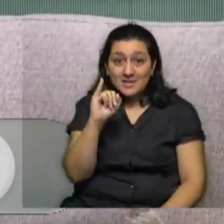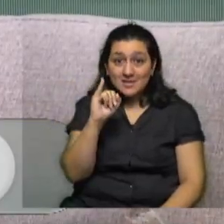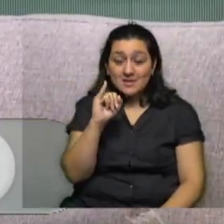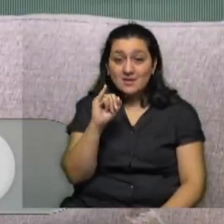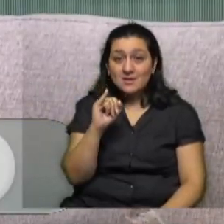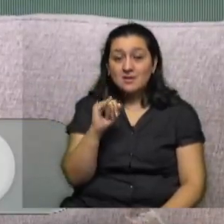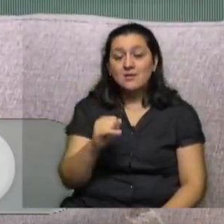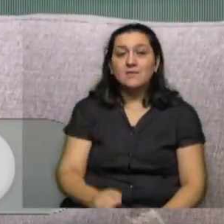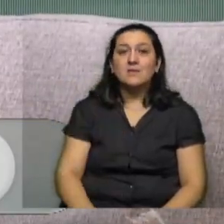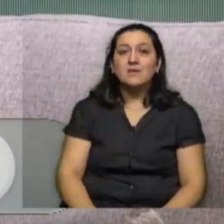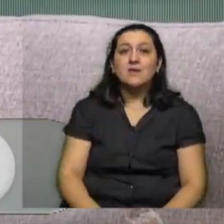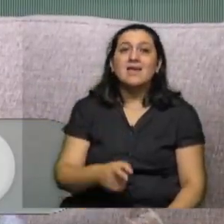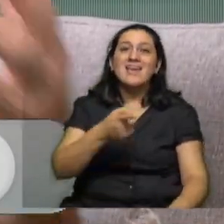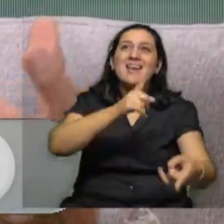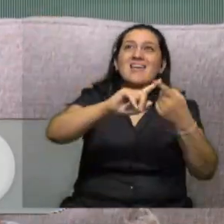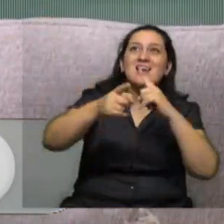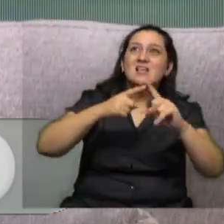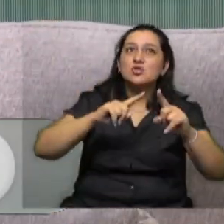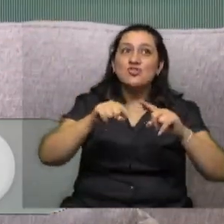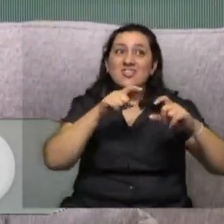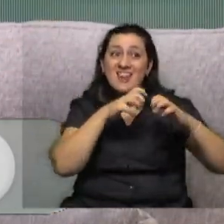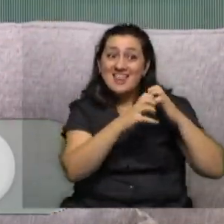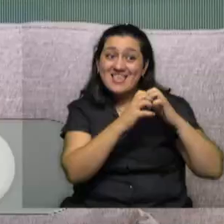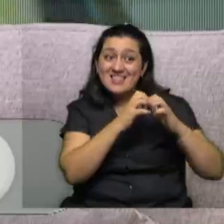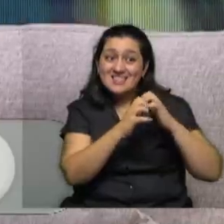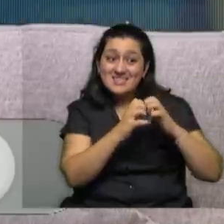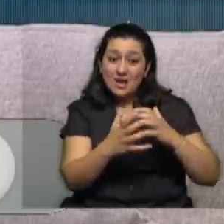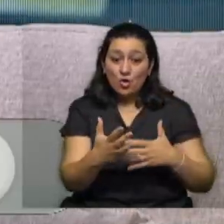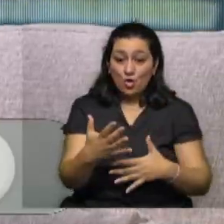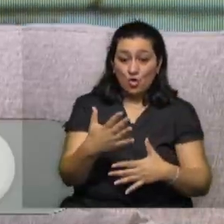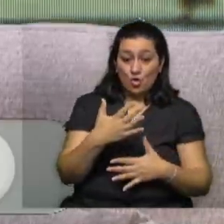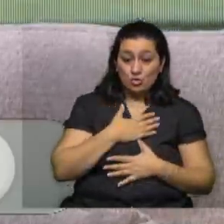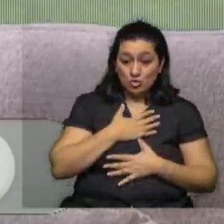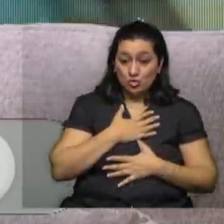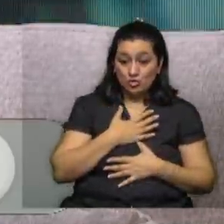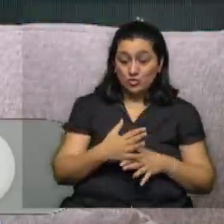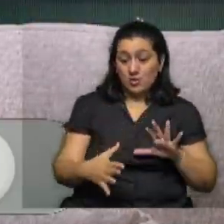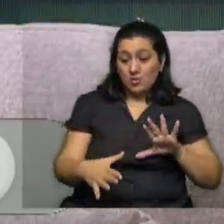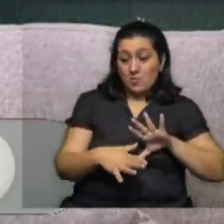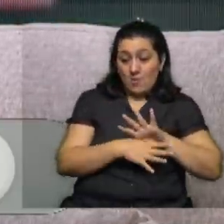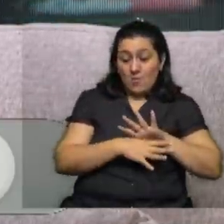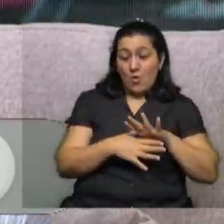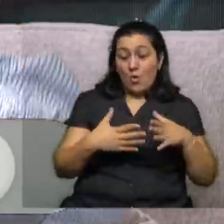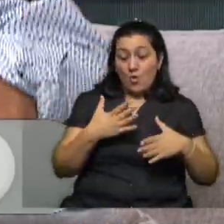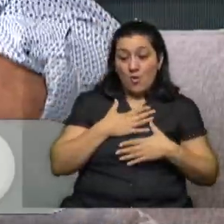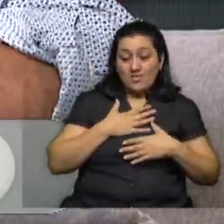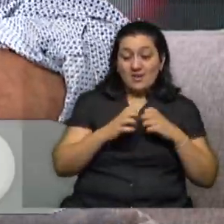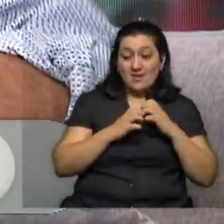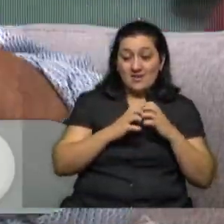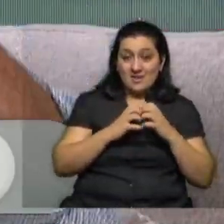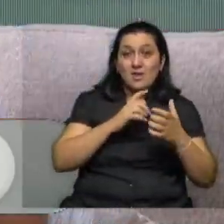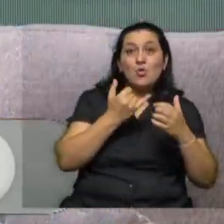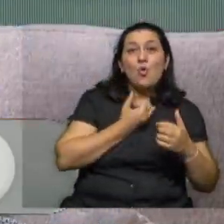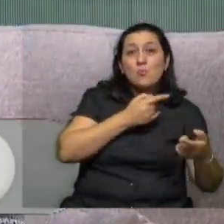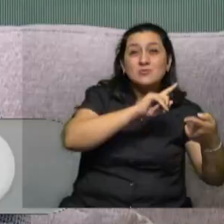es que es la relación de esa energía con nosotros, con nuestra propia energía, como decía Fito recién, ¿sí? Y cómo interactúa